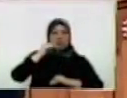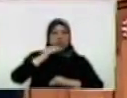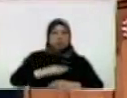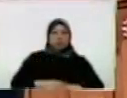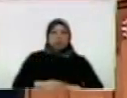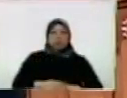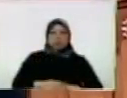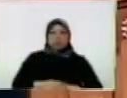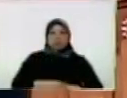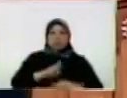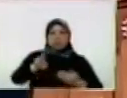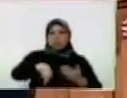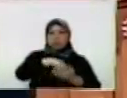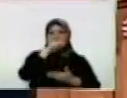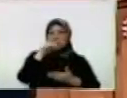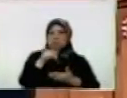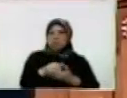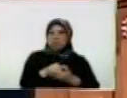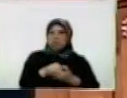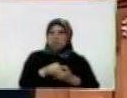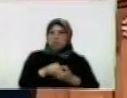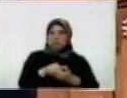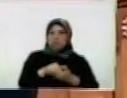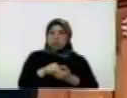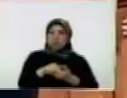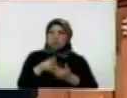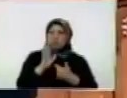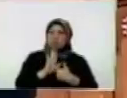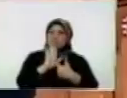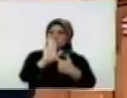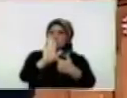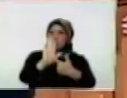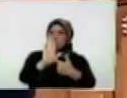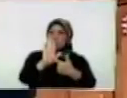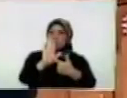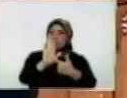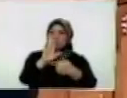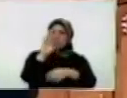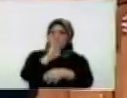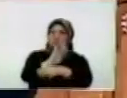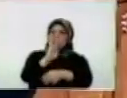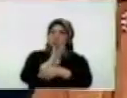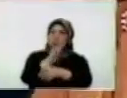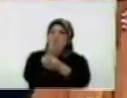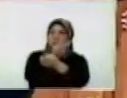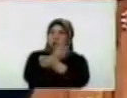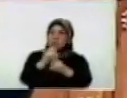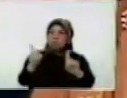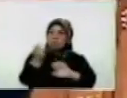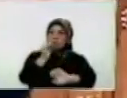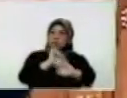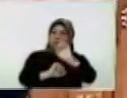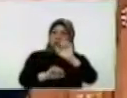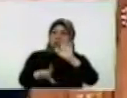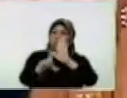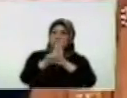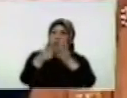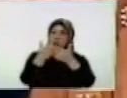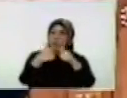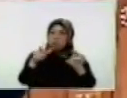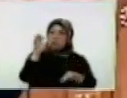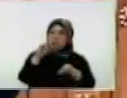La imagen nacional de los Estados Unidos tienen en sí mismos como protectores y defensores de la legalidad, la libertad